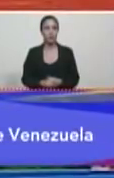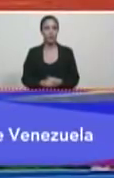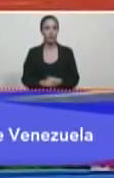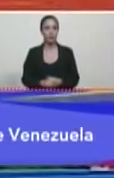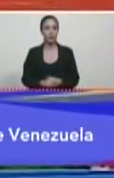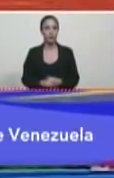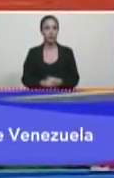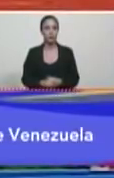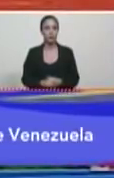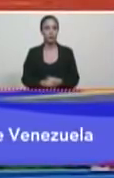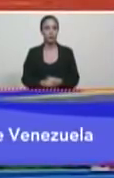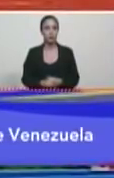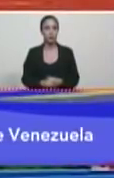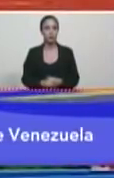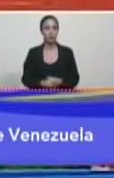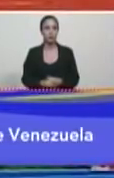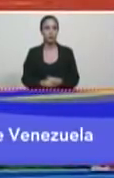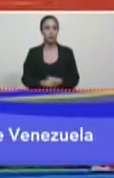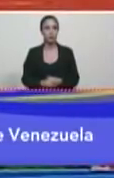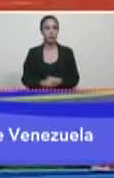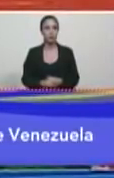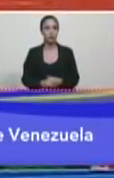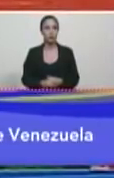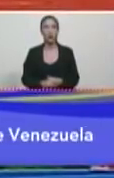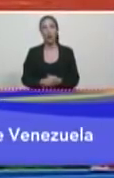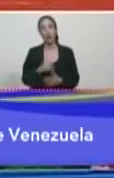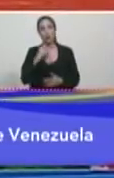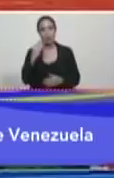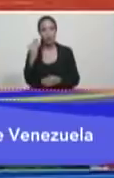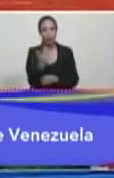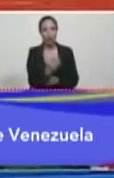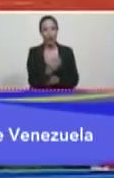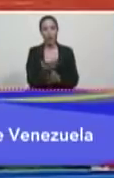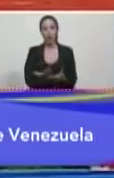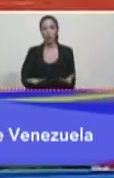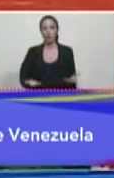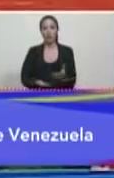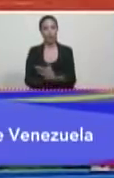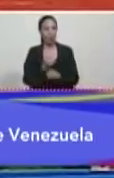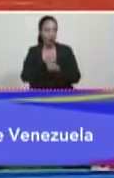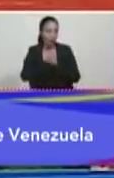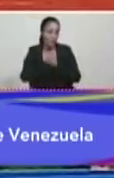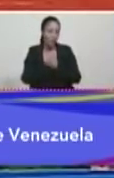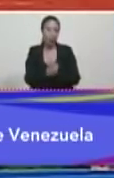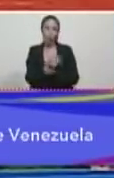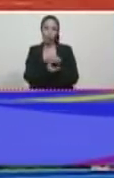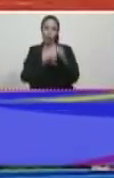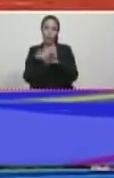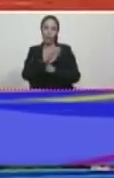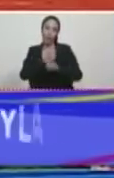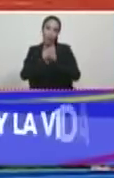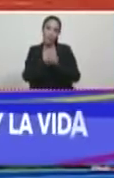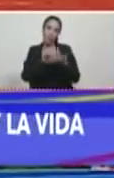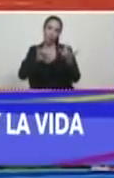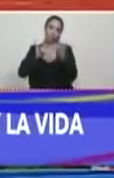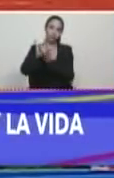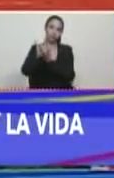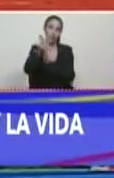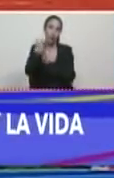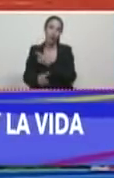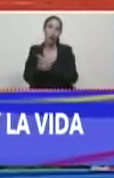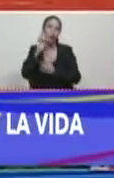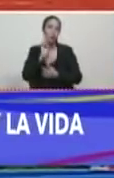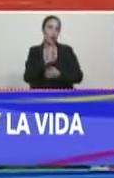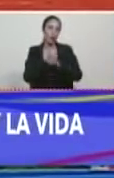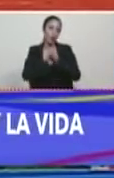vida al tratar de bloquear, sancionar y prohibir el amor a la patria que tenemos los bolivarianos y las bolivarianas,